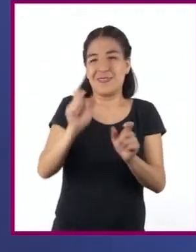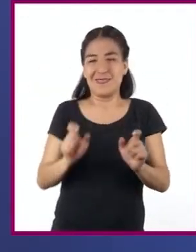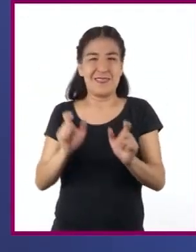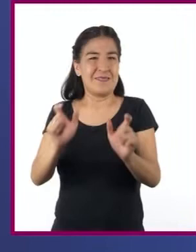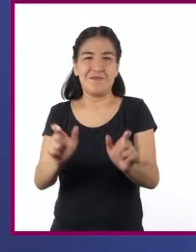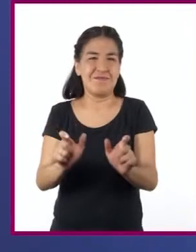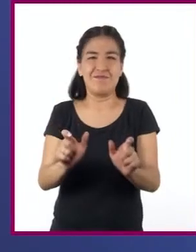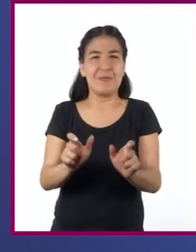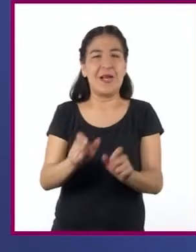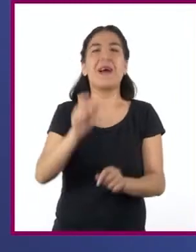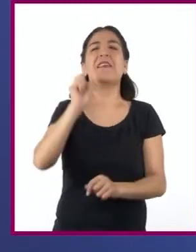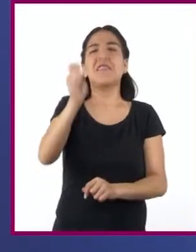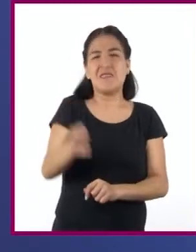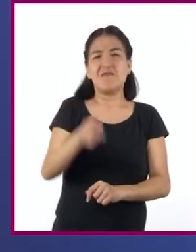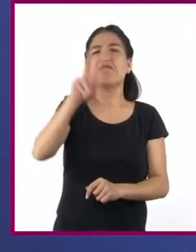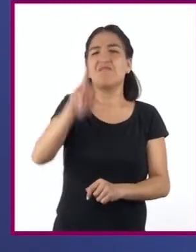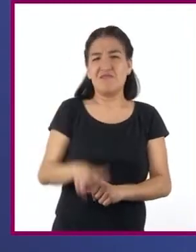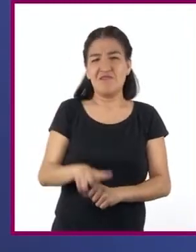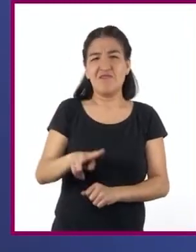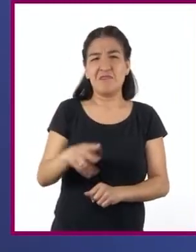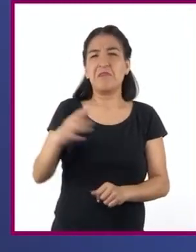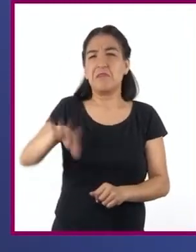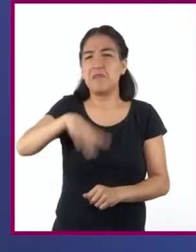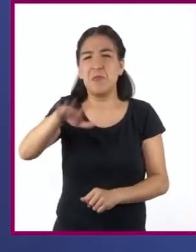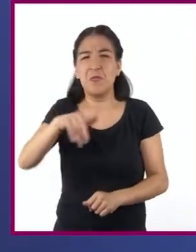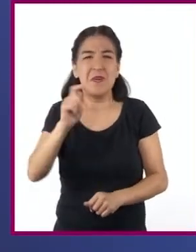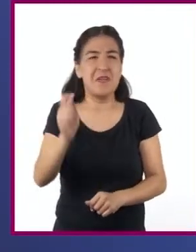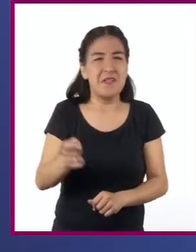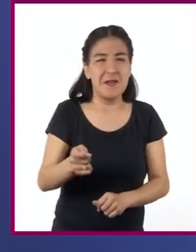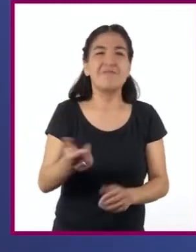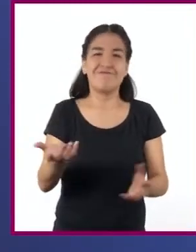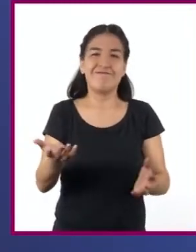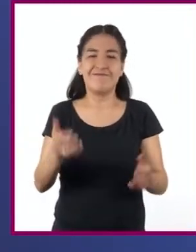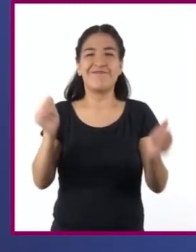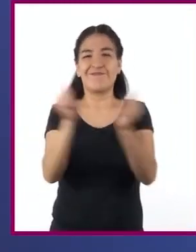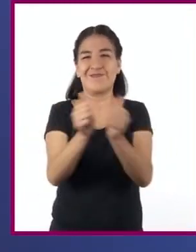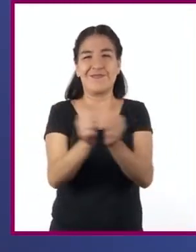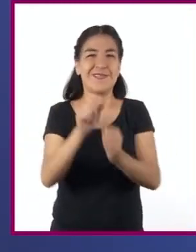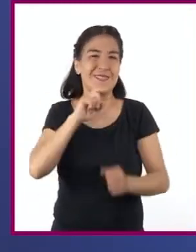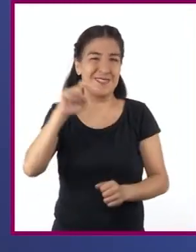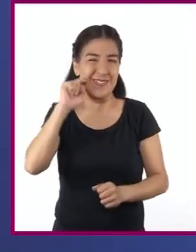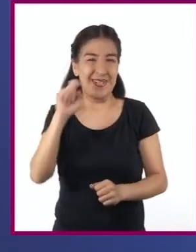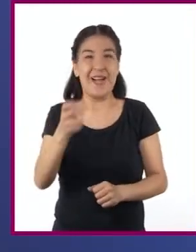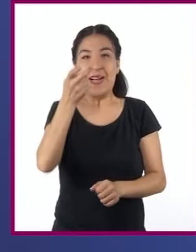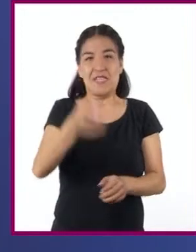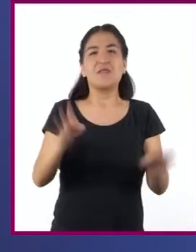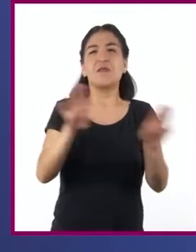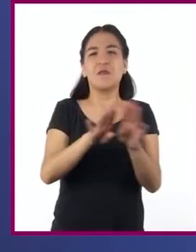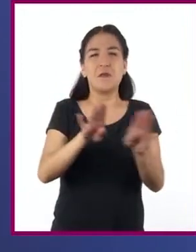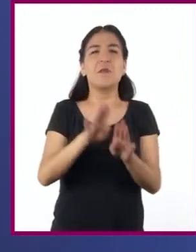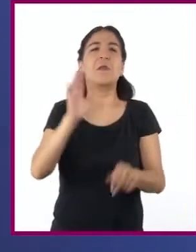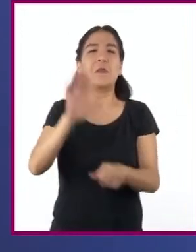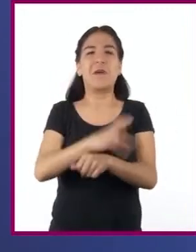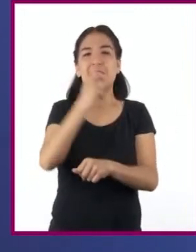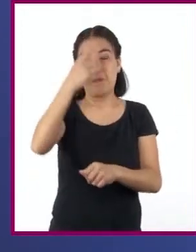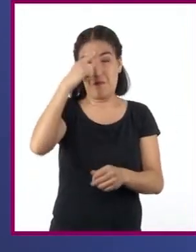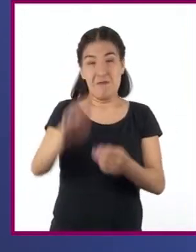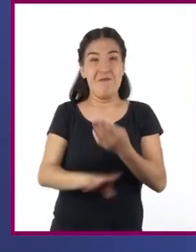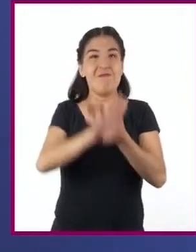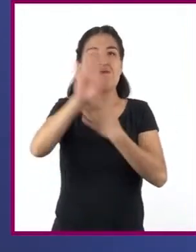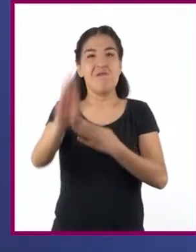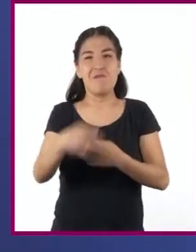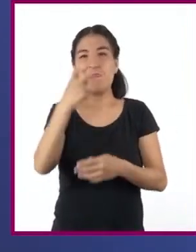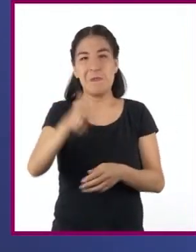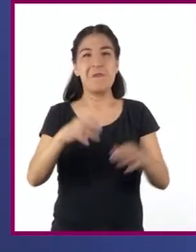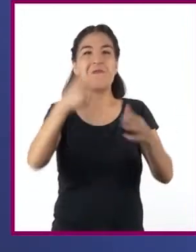protectores. En realidad, lo que están buscando es aparearse. Esto, de alguna manera, evita formar parte de